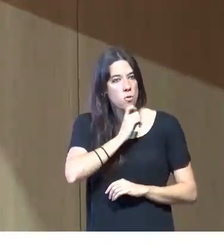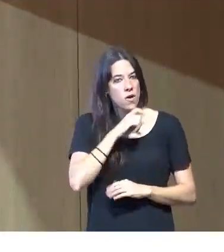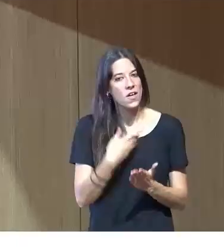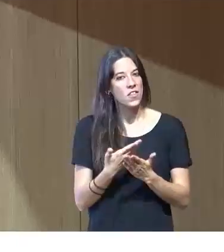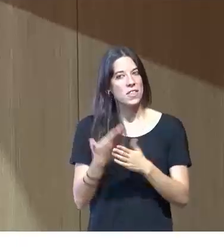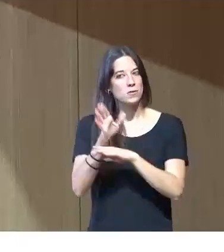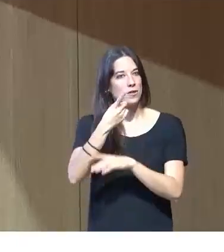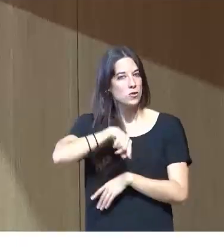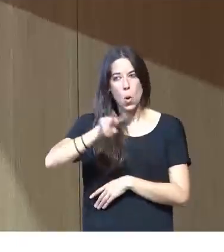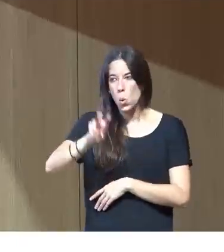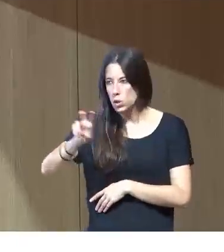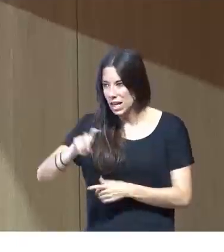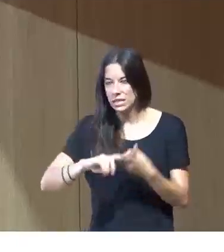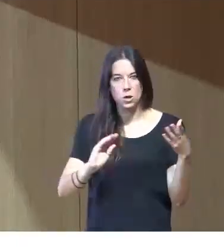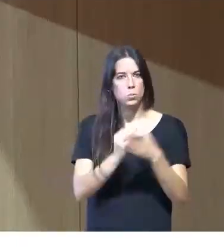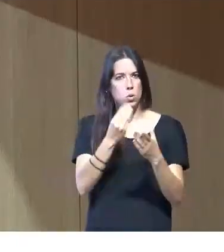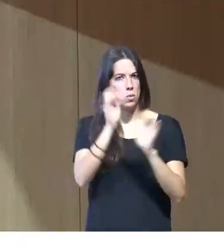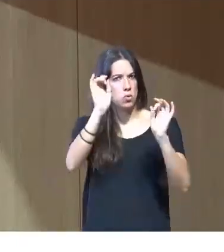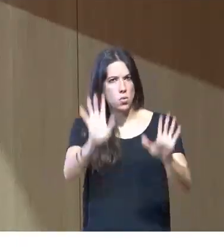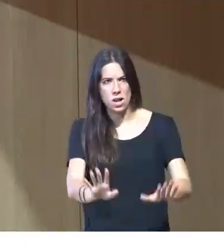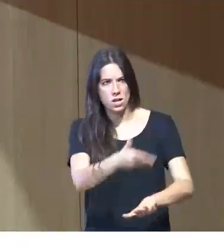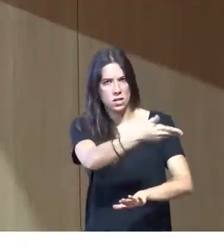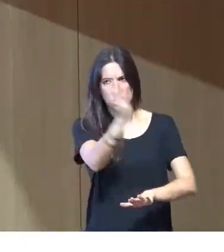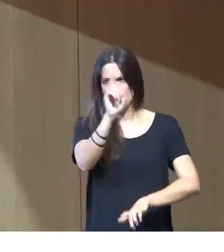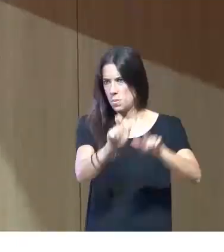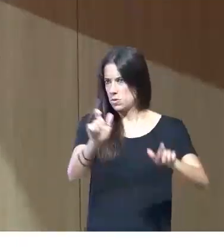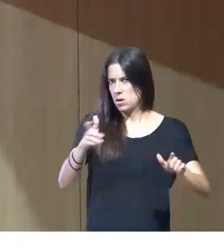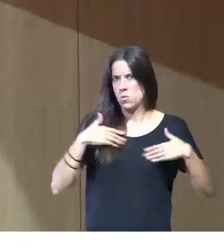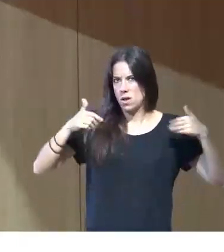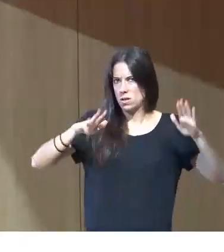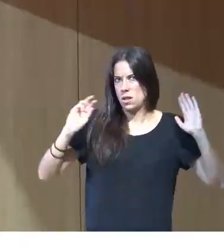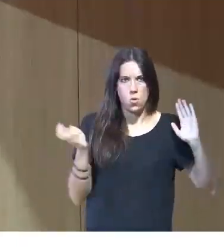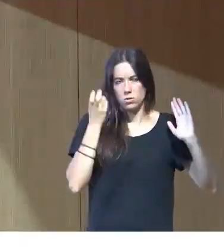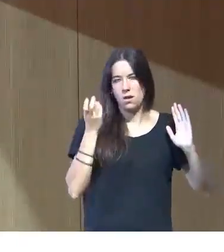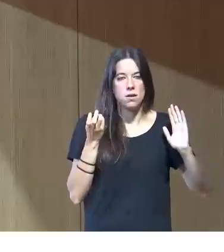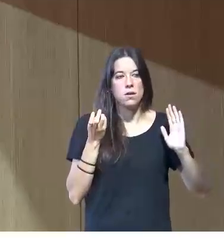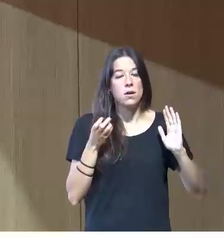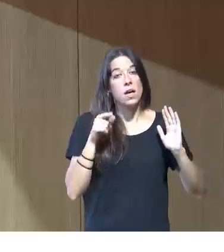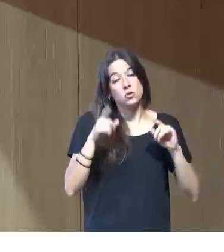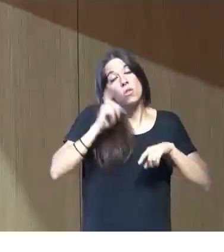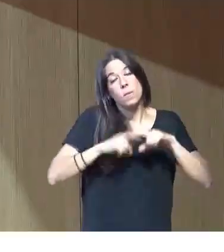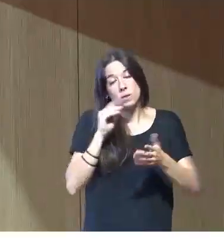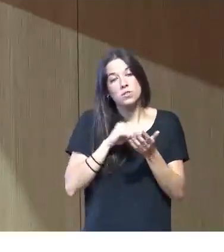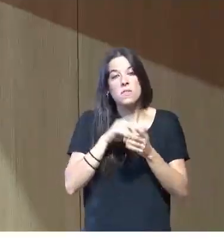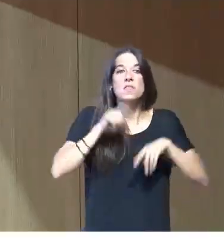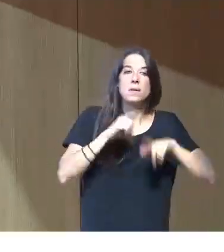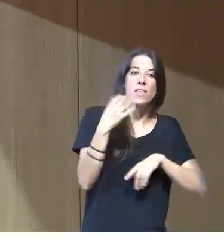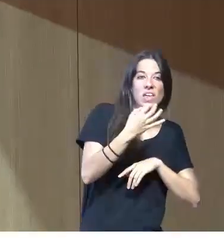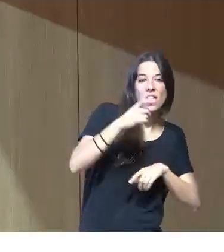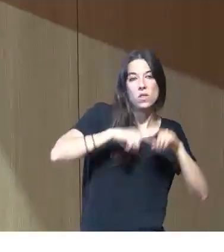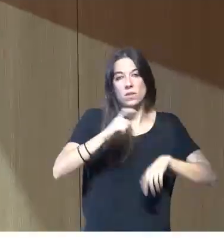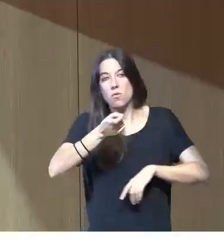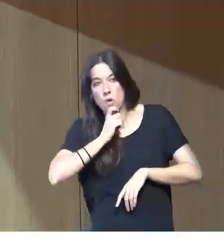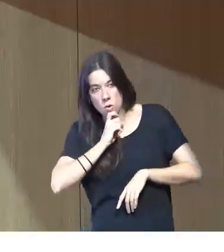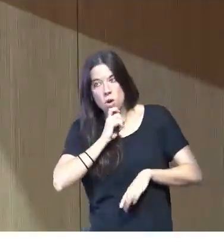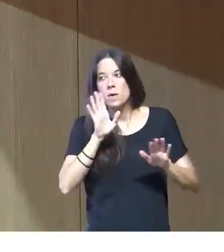somos útiles que somos igual de productivos que cualquier otra persona evidentemente esto depende muchas veces del que y el Cómo Pero